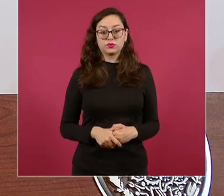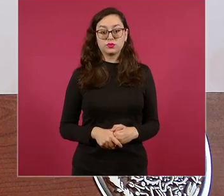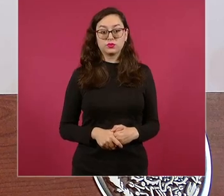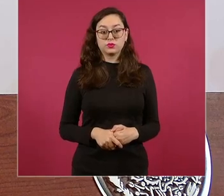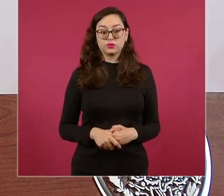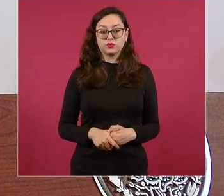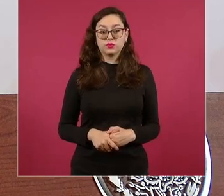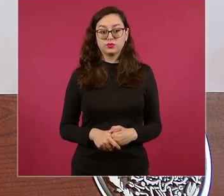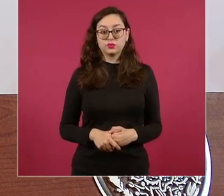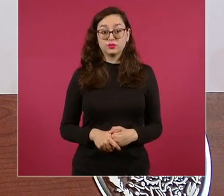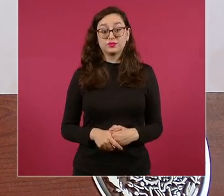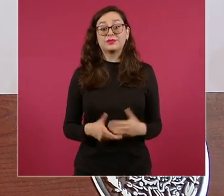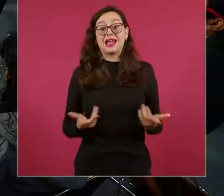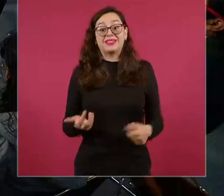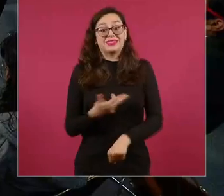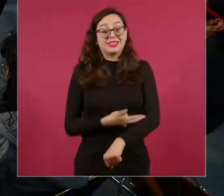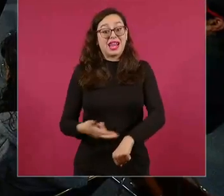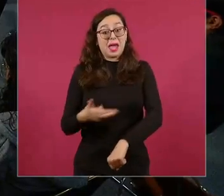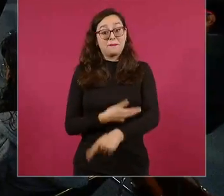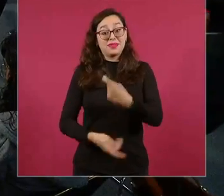que se hace el trámite aquí